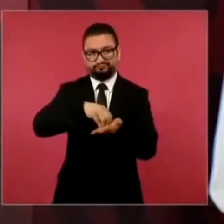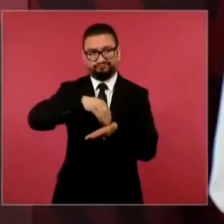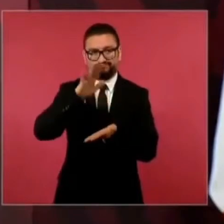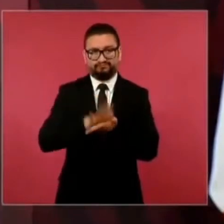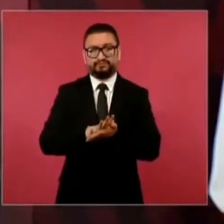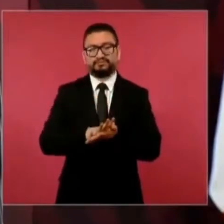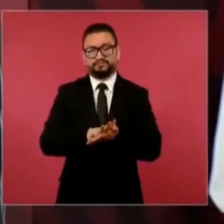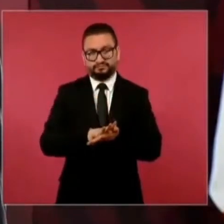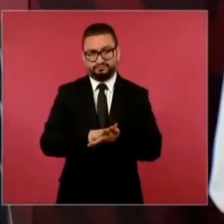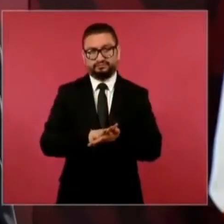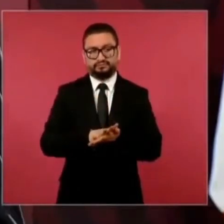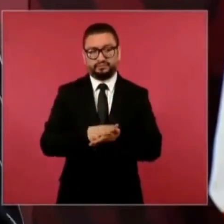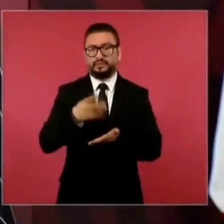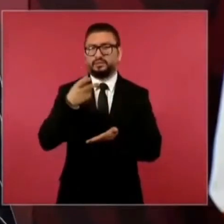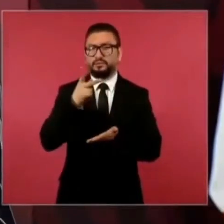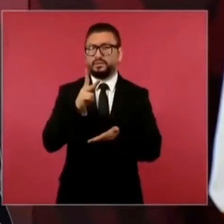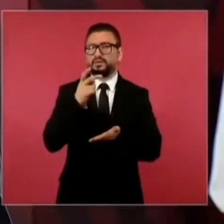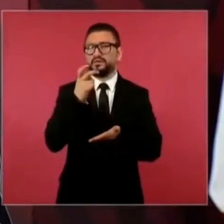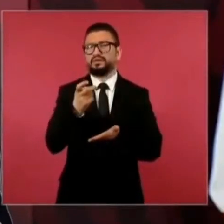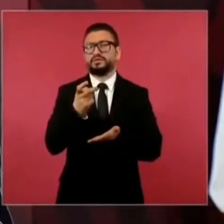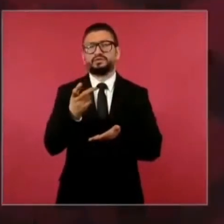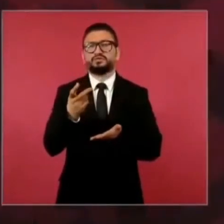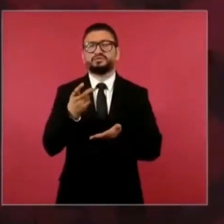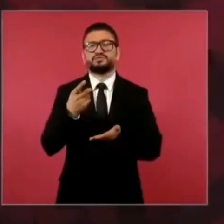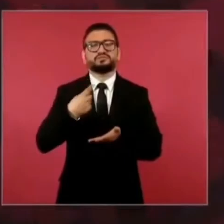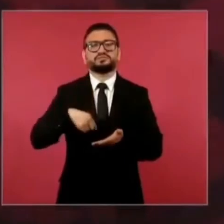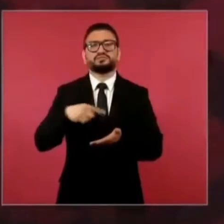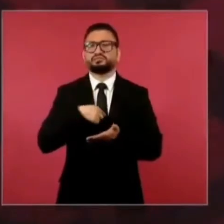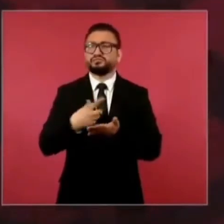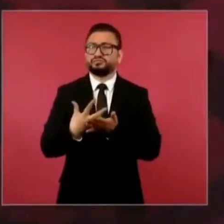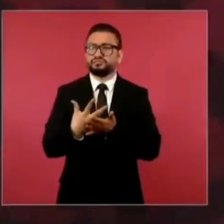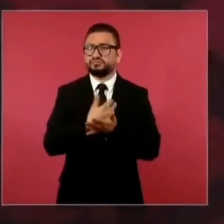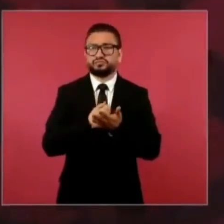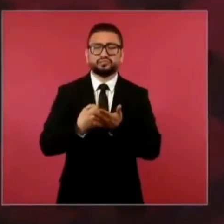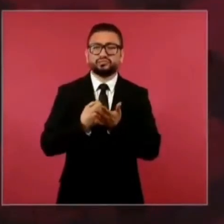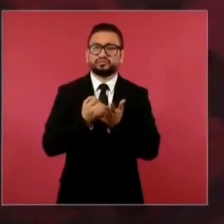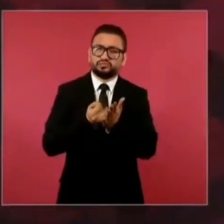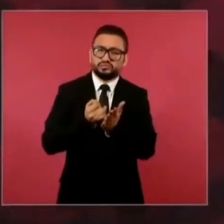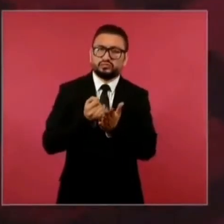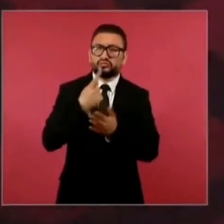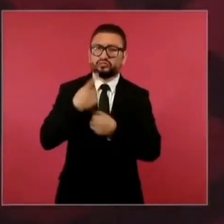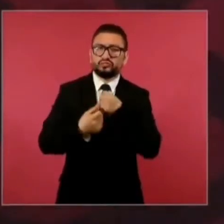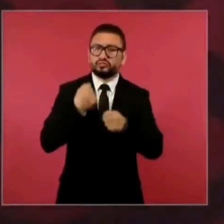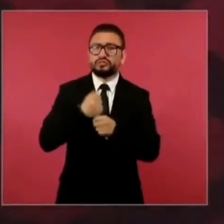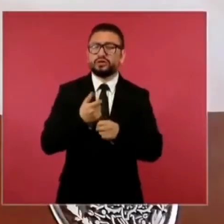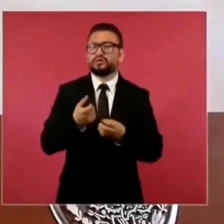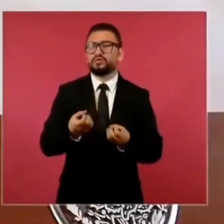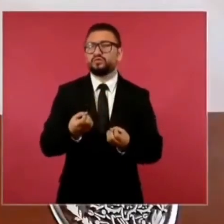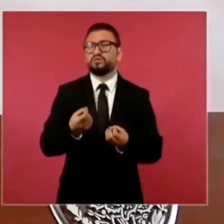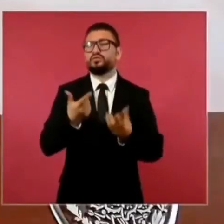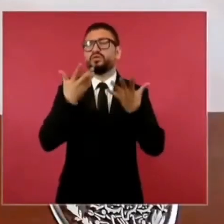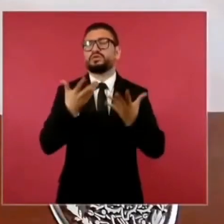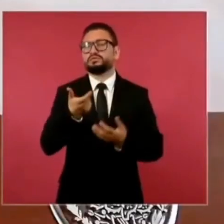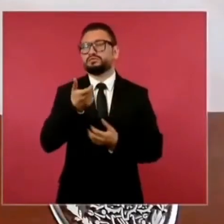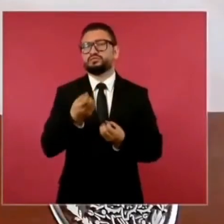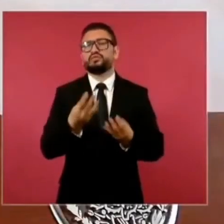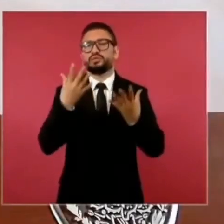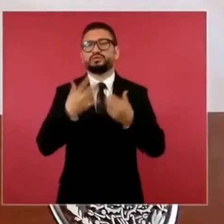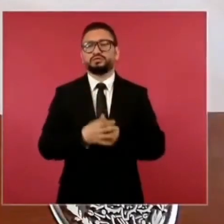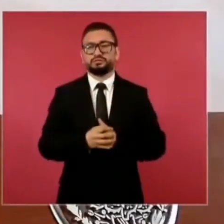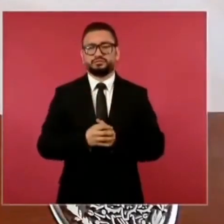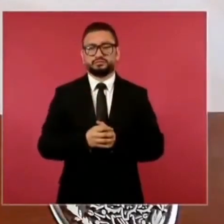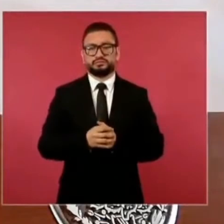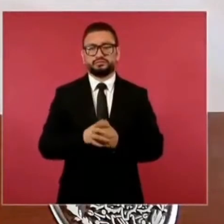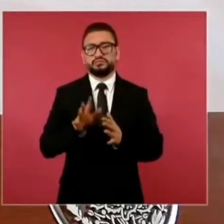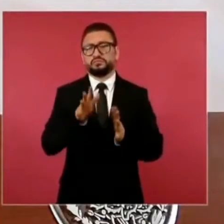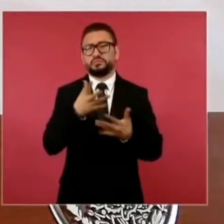Pero eso, ¿cuánto nos ha dejado al año en ingresos? ¿Cuánto? Pues